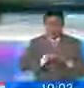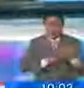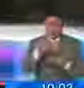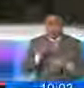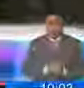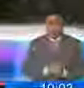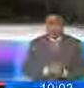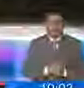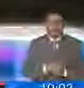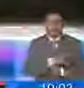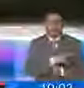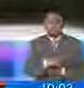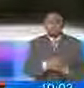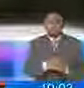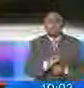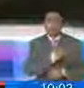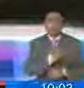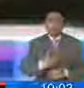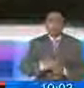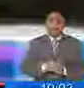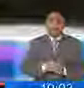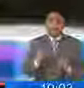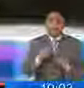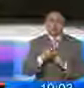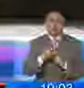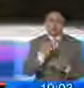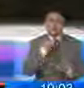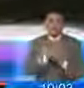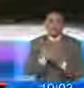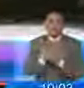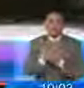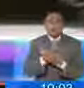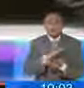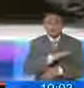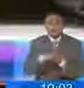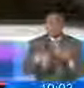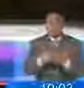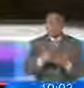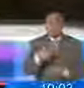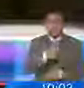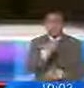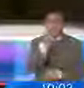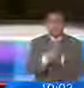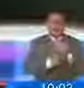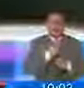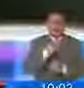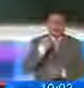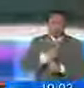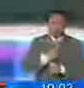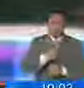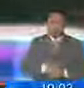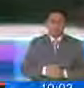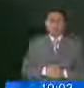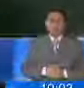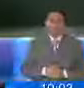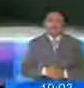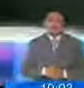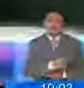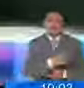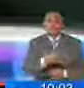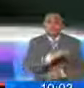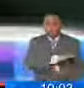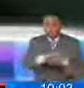unas breves palabras de la presidente, que agradeció el trabajo efectuado en estos 4 años de periodo. Gracias por el aporte de